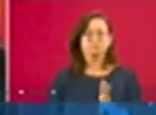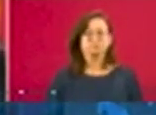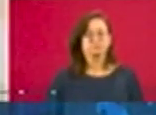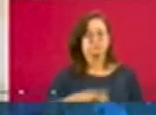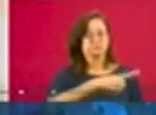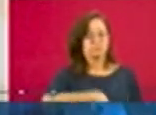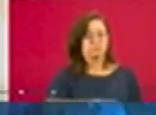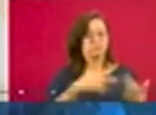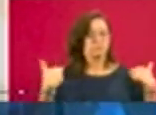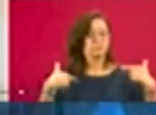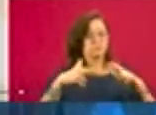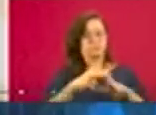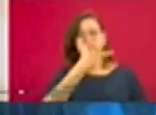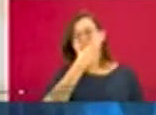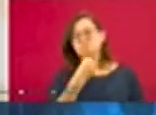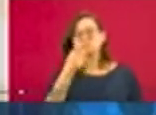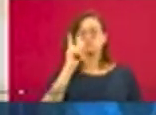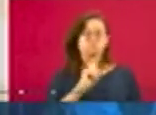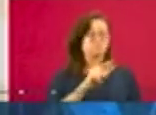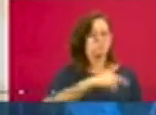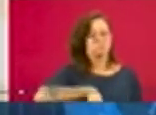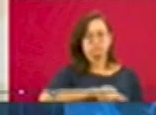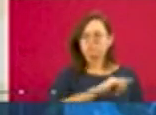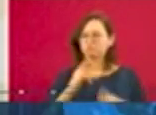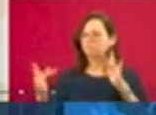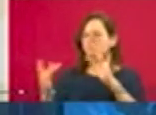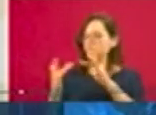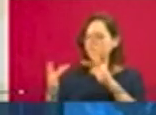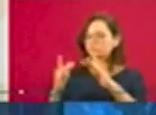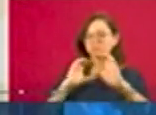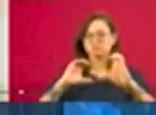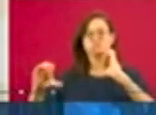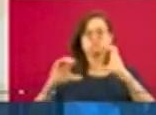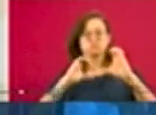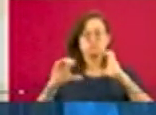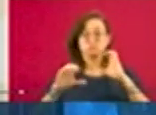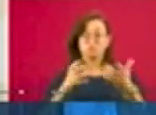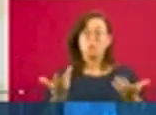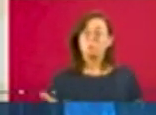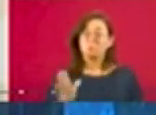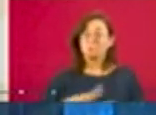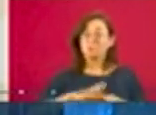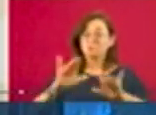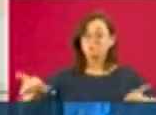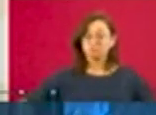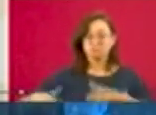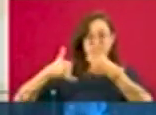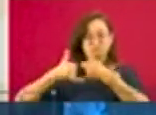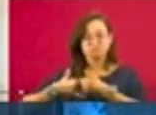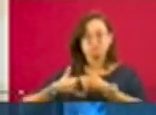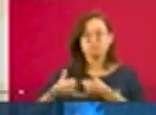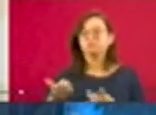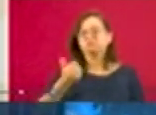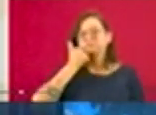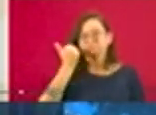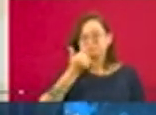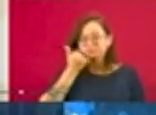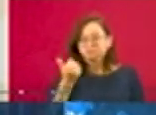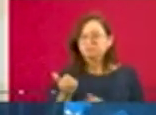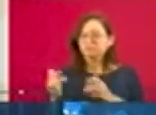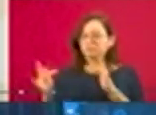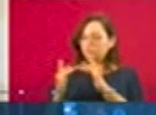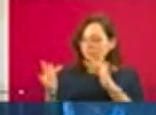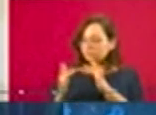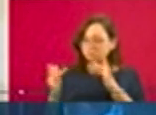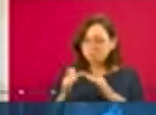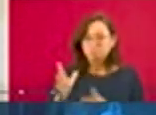para contener los contagios y las muertes, independientemente de las actuales cifras. Así es, Joaquín, sin duda. Sí, uno,